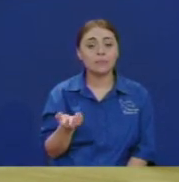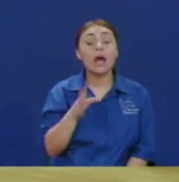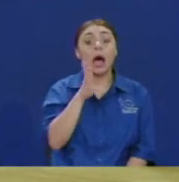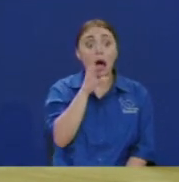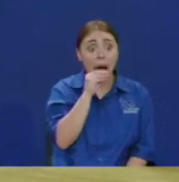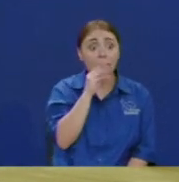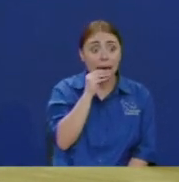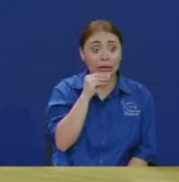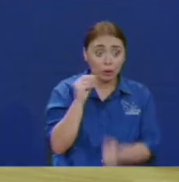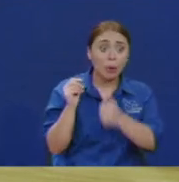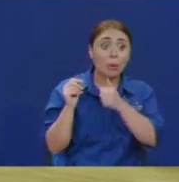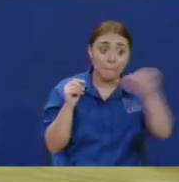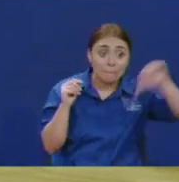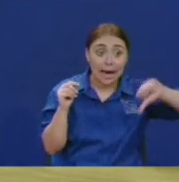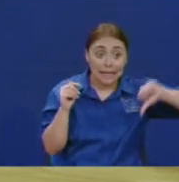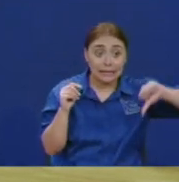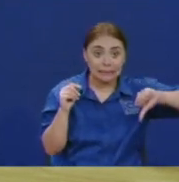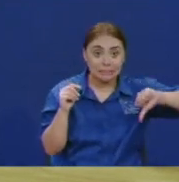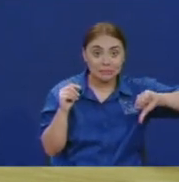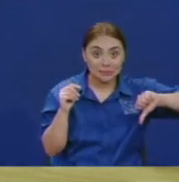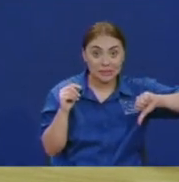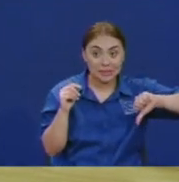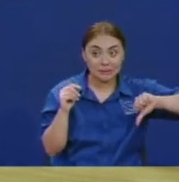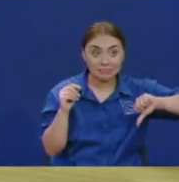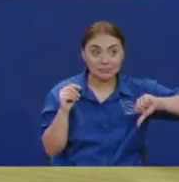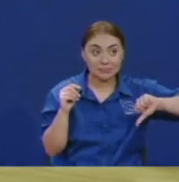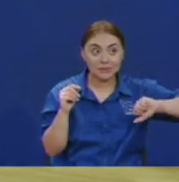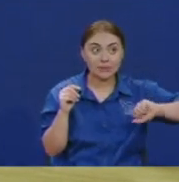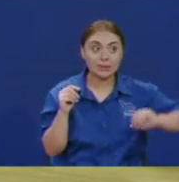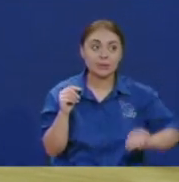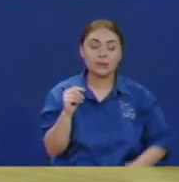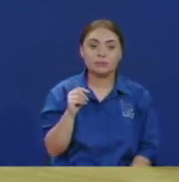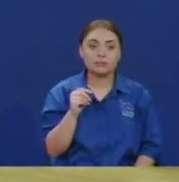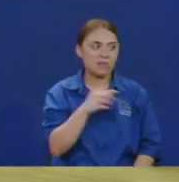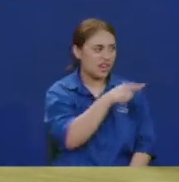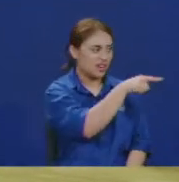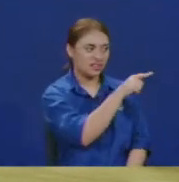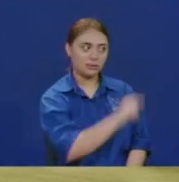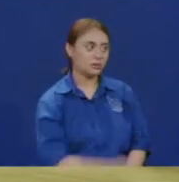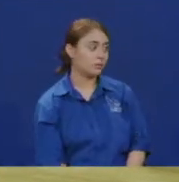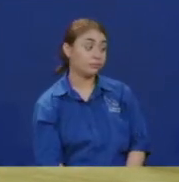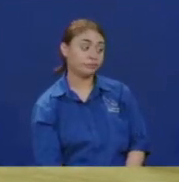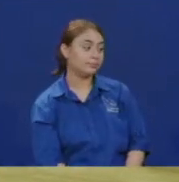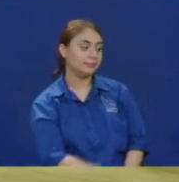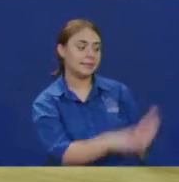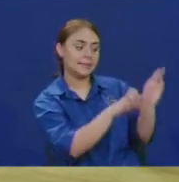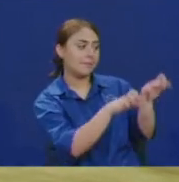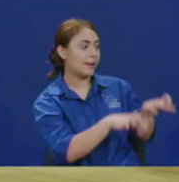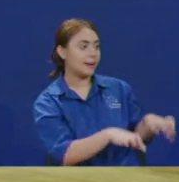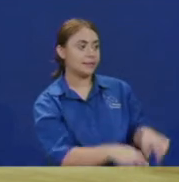hablando mal de otro hermano, me dijo, ah, ese hermano, me dijo, parece